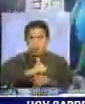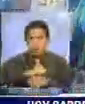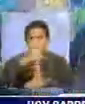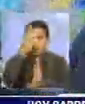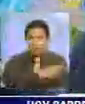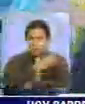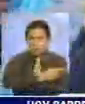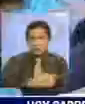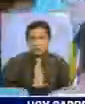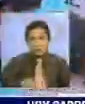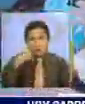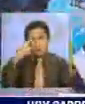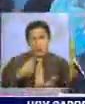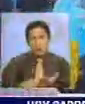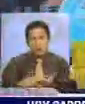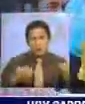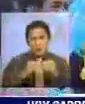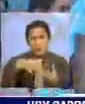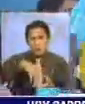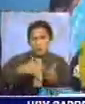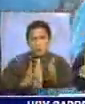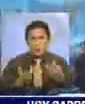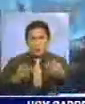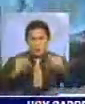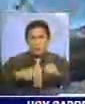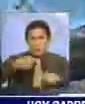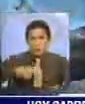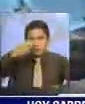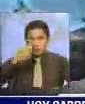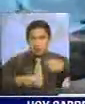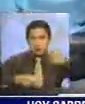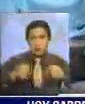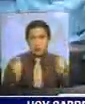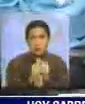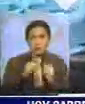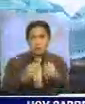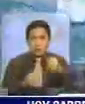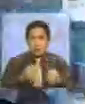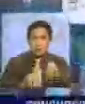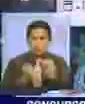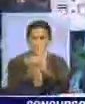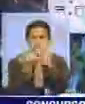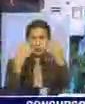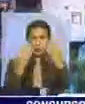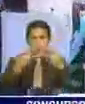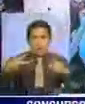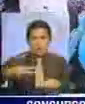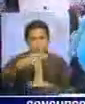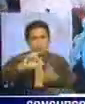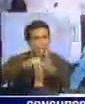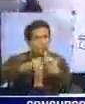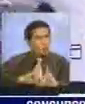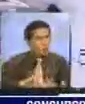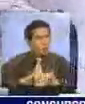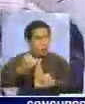para congregar a muchos más estudiantes y participar en este desfile con su carro alegórico. ¿Qué te parece, Meche, si hacemos una pausa para que